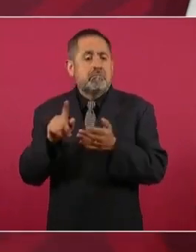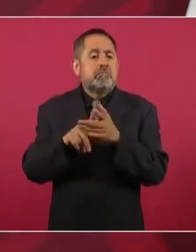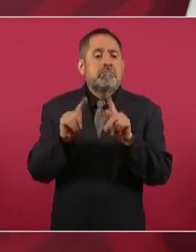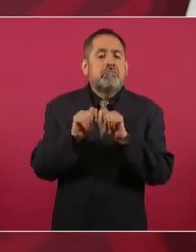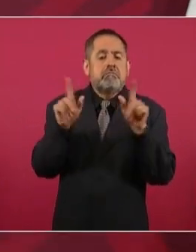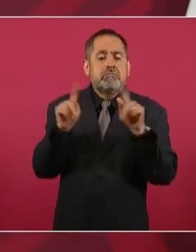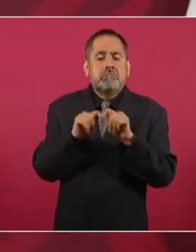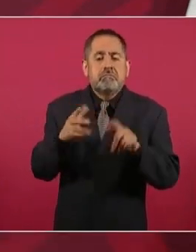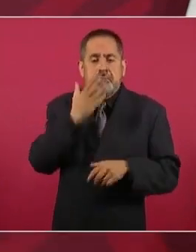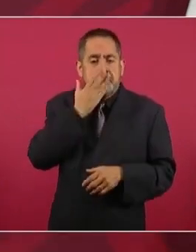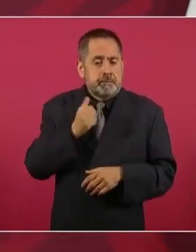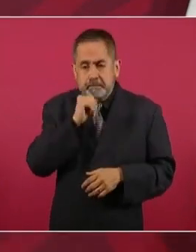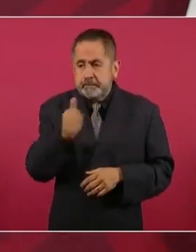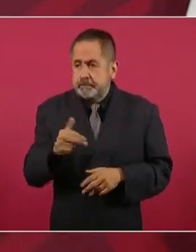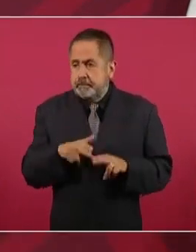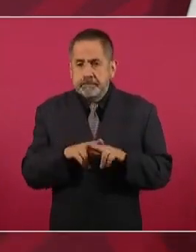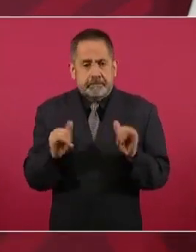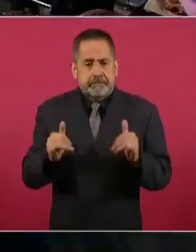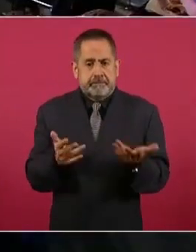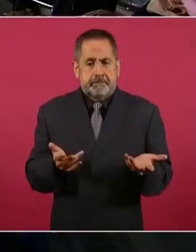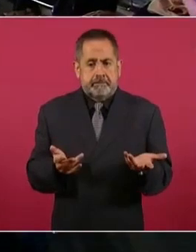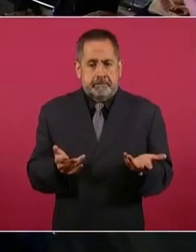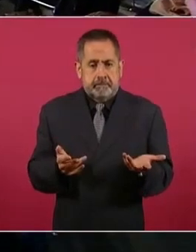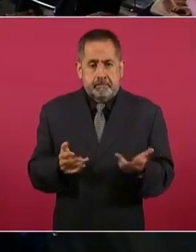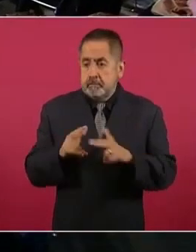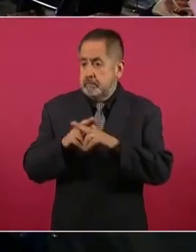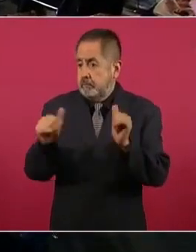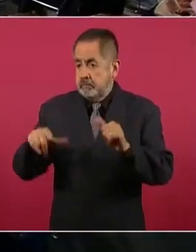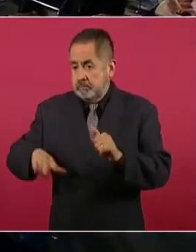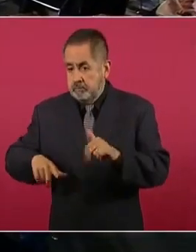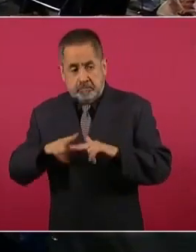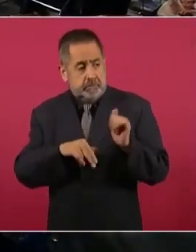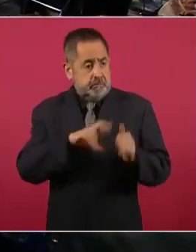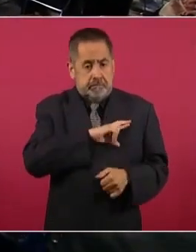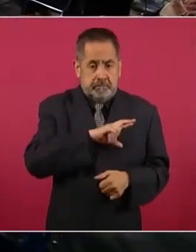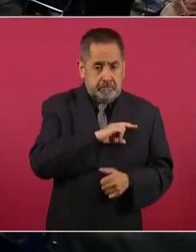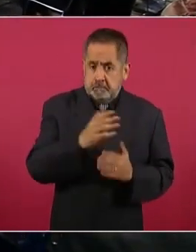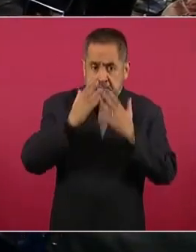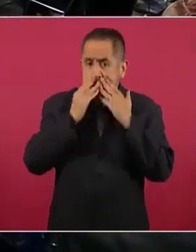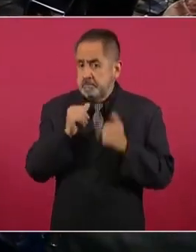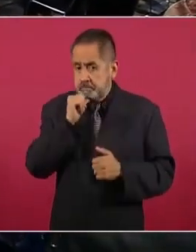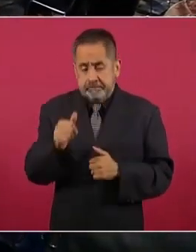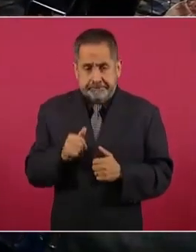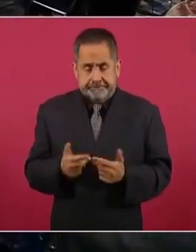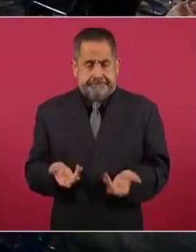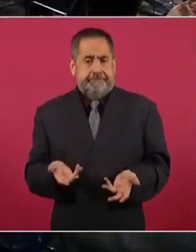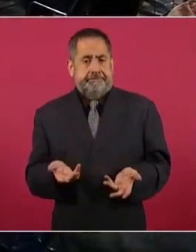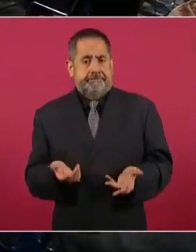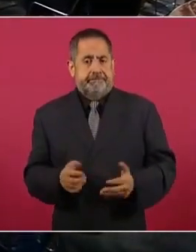Tlaxcala, pero ni público ni privado.